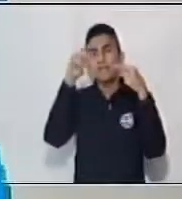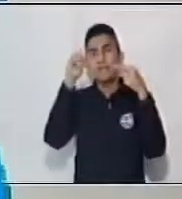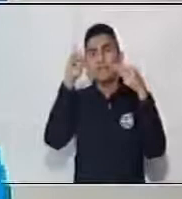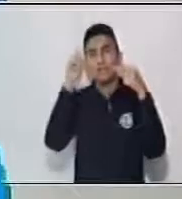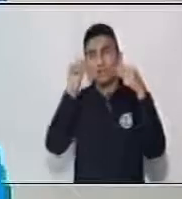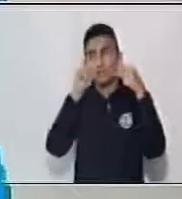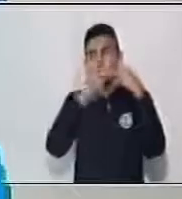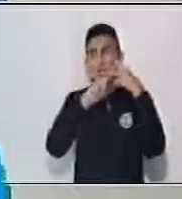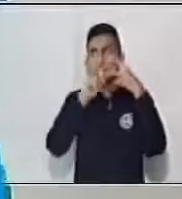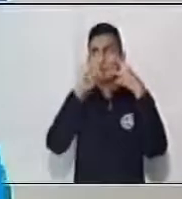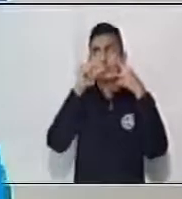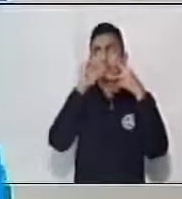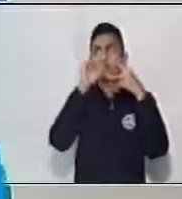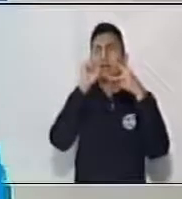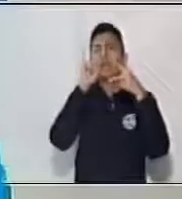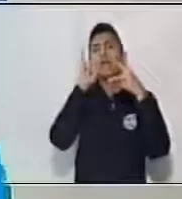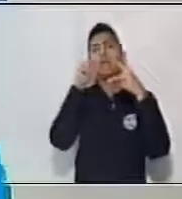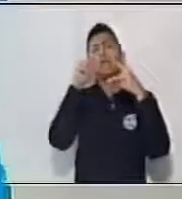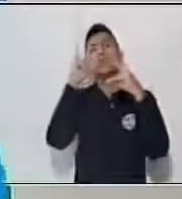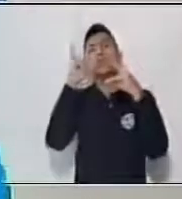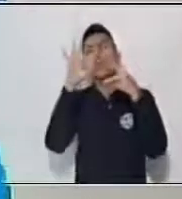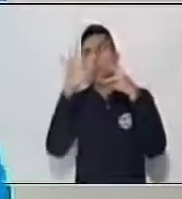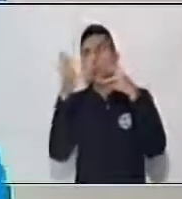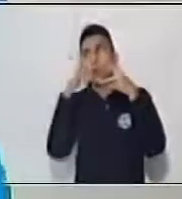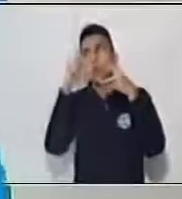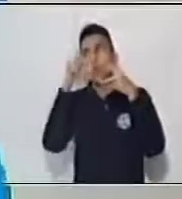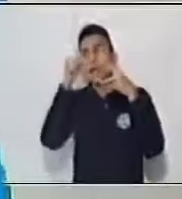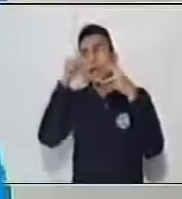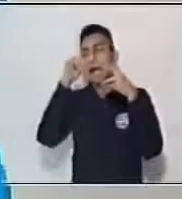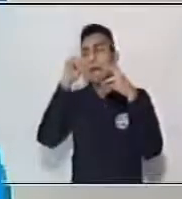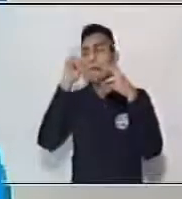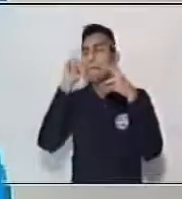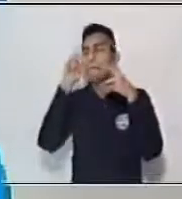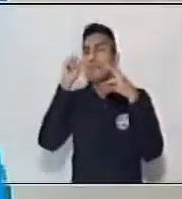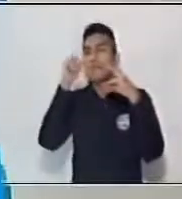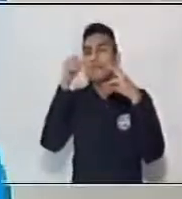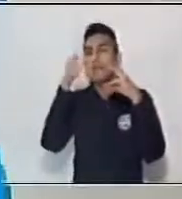propiamente? La terminación ando, endo y que en